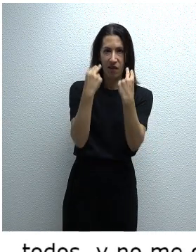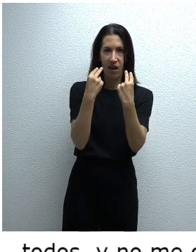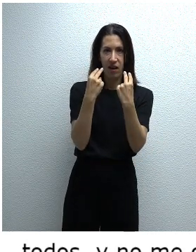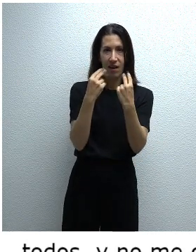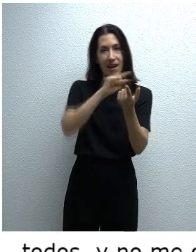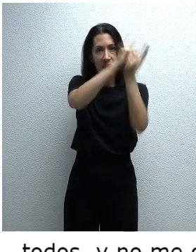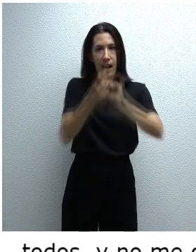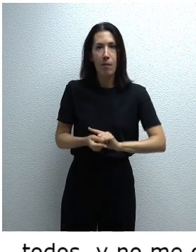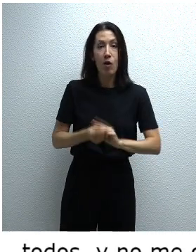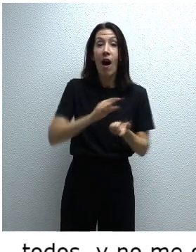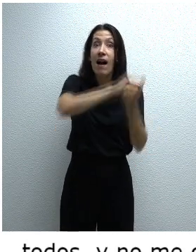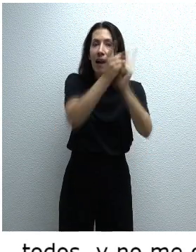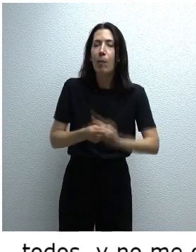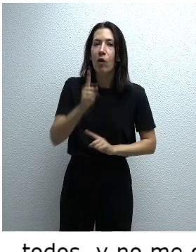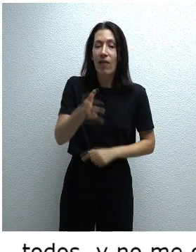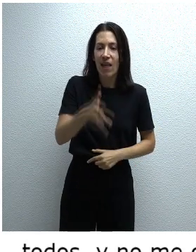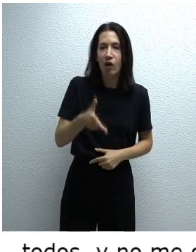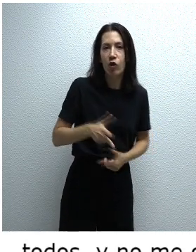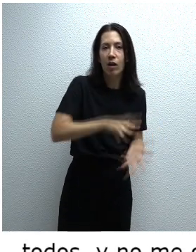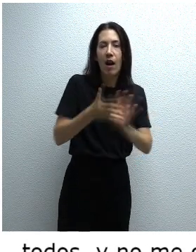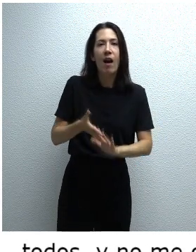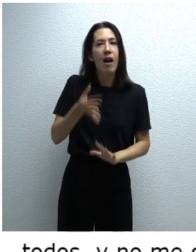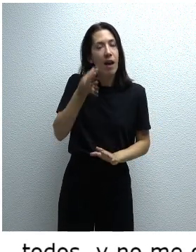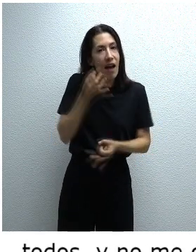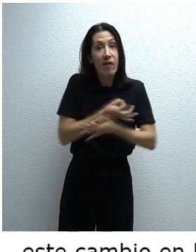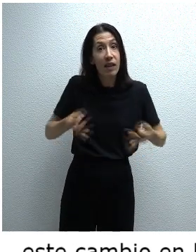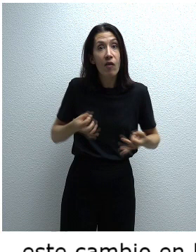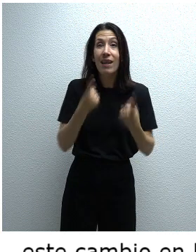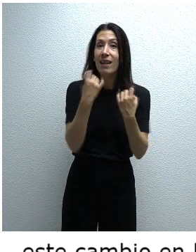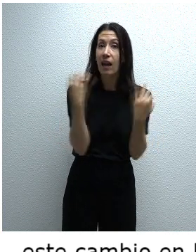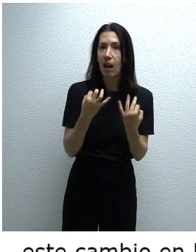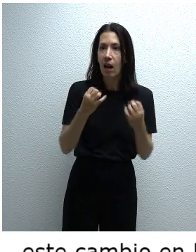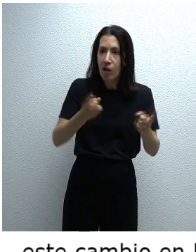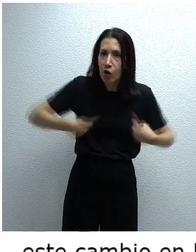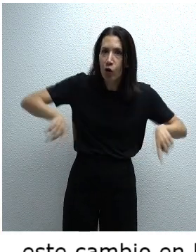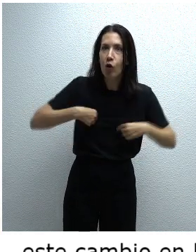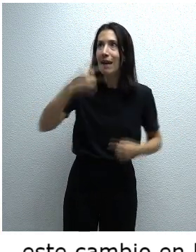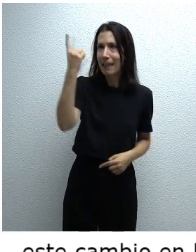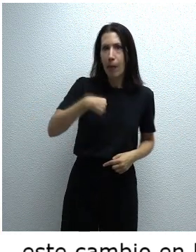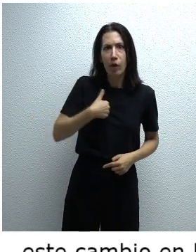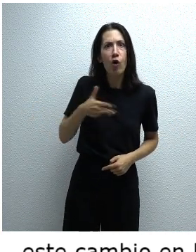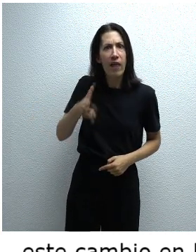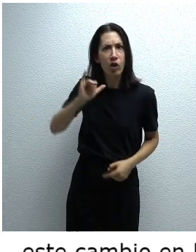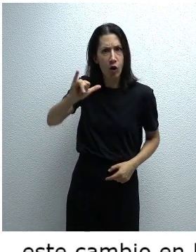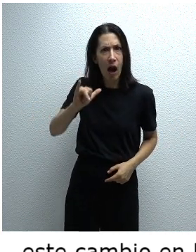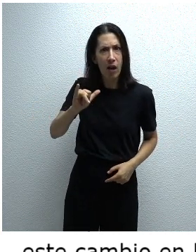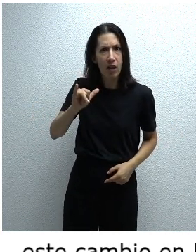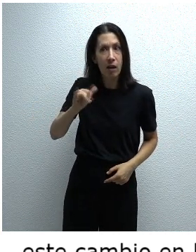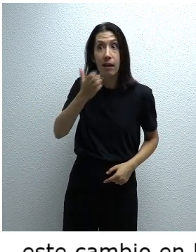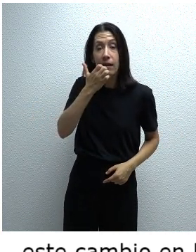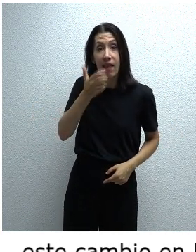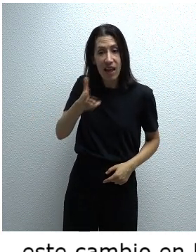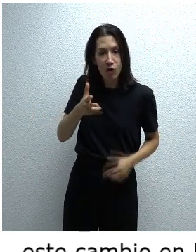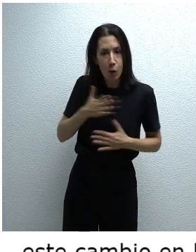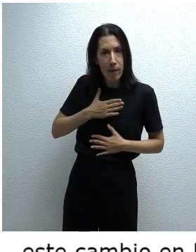derechos sean efectivos pasa, y también lo he dicho antes, porque sepamos que tenemos este derecho